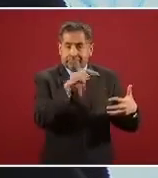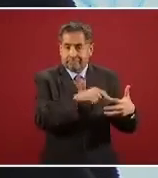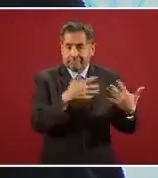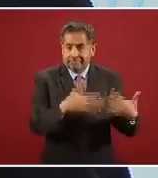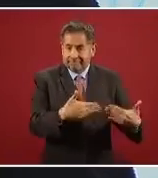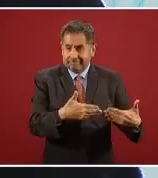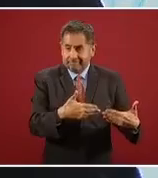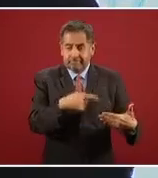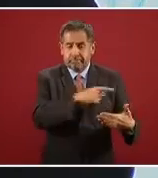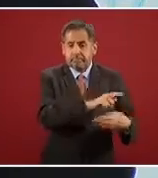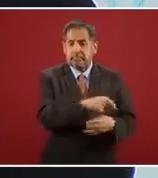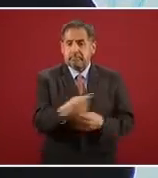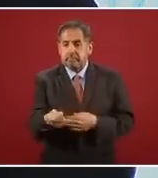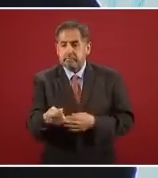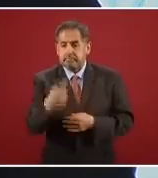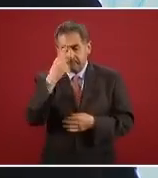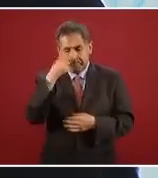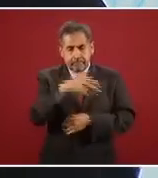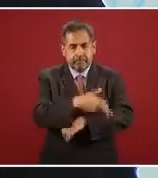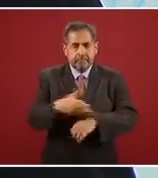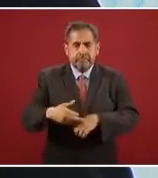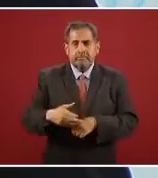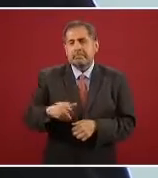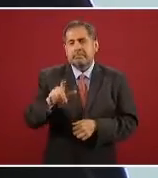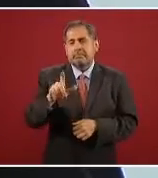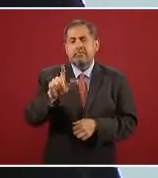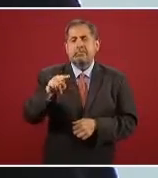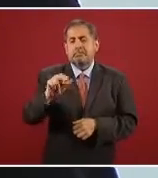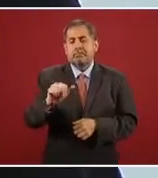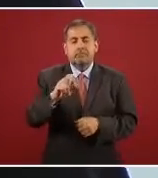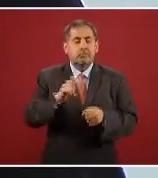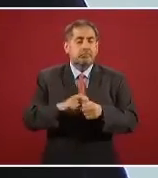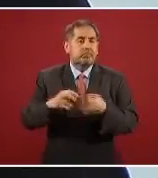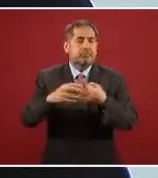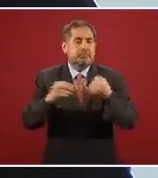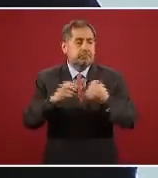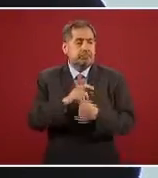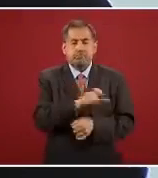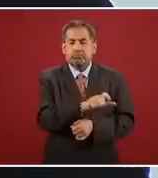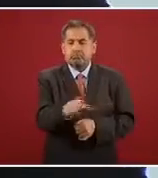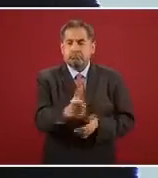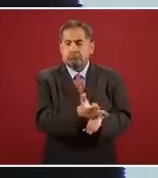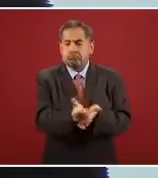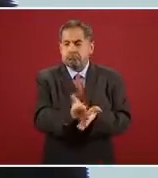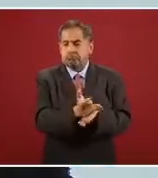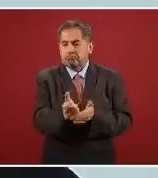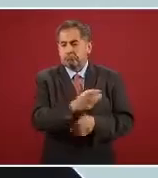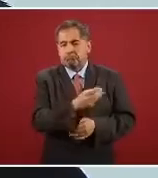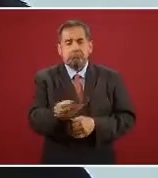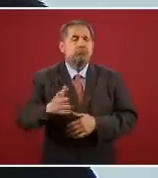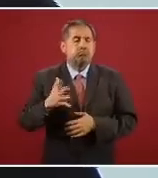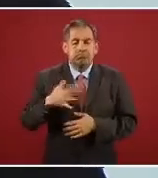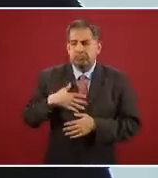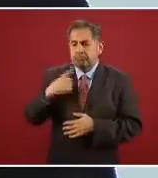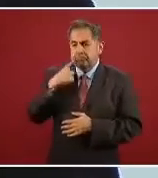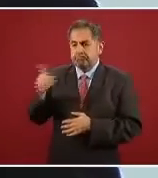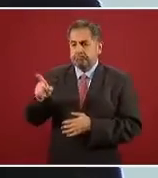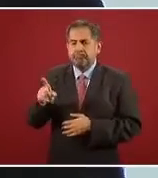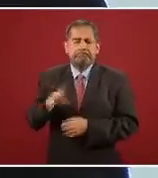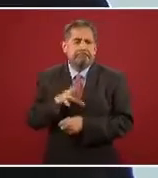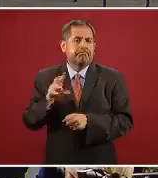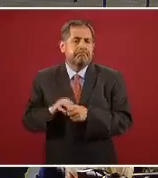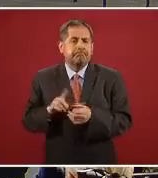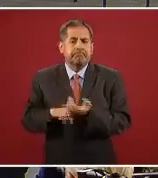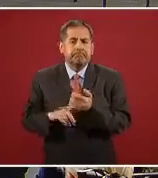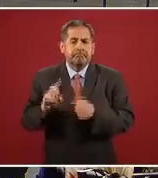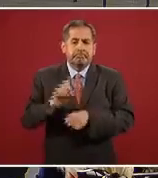termina pagando el estilo de vida del señor García Luna en Miami. Esta denuncia se ha presentado ante la Fiscalía General de la